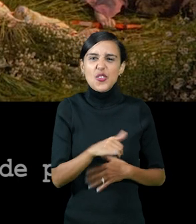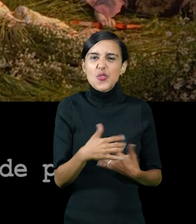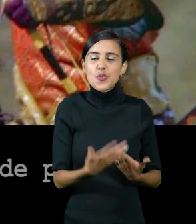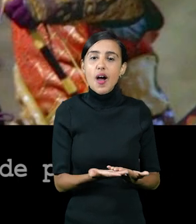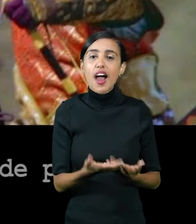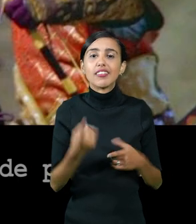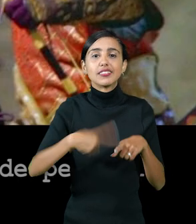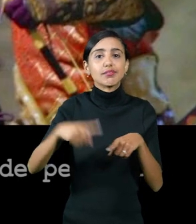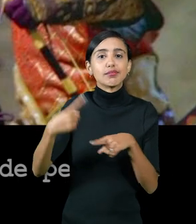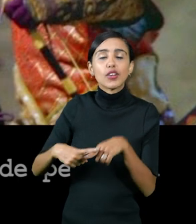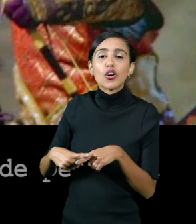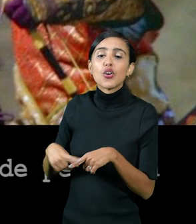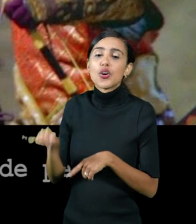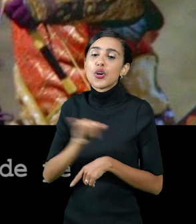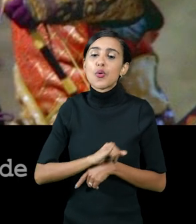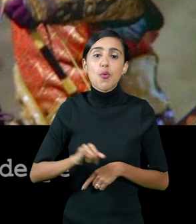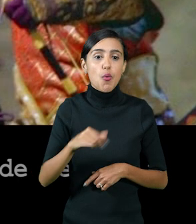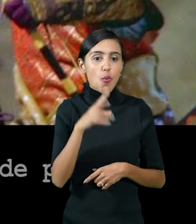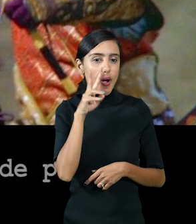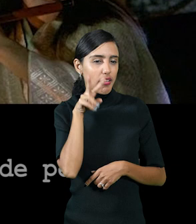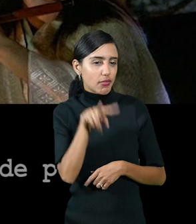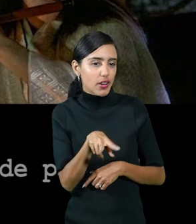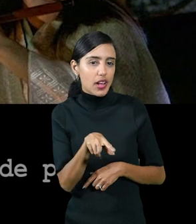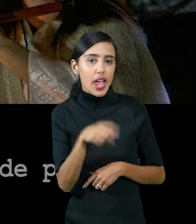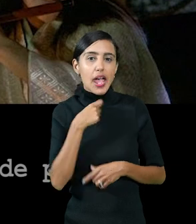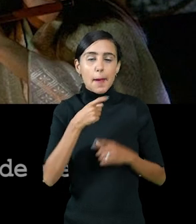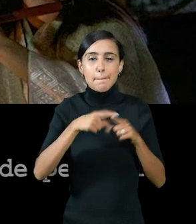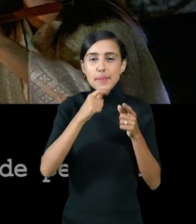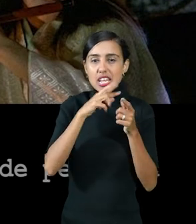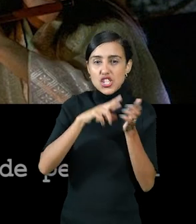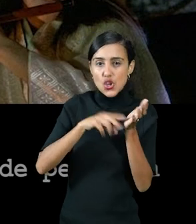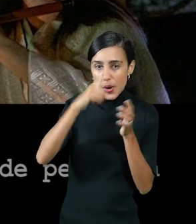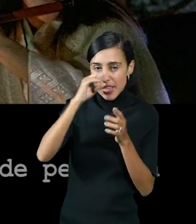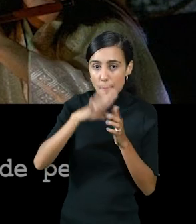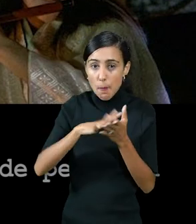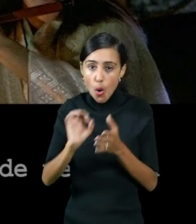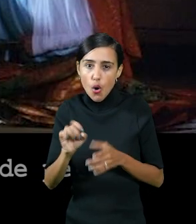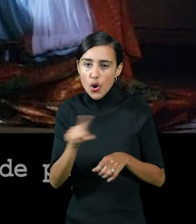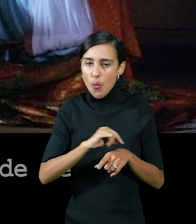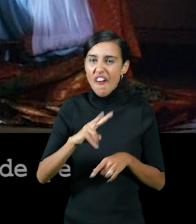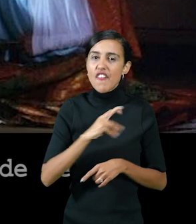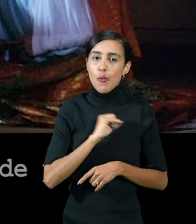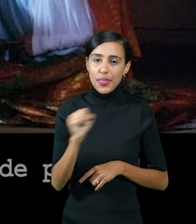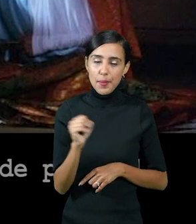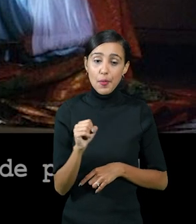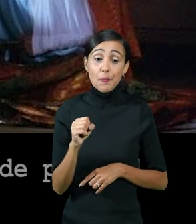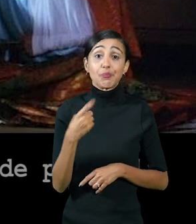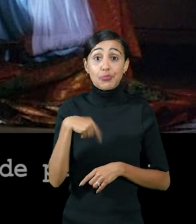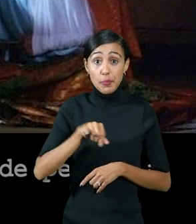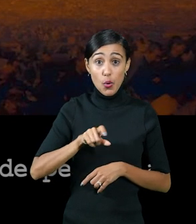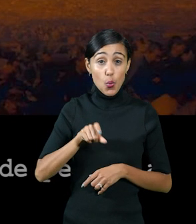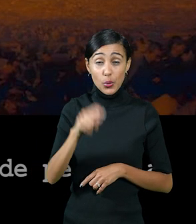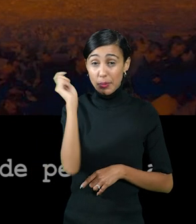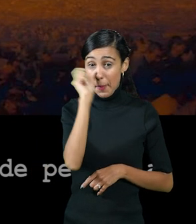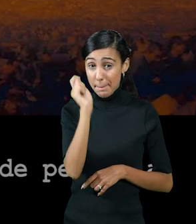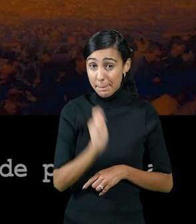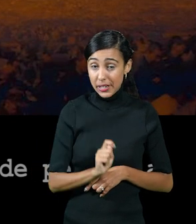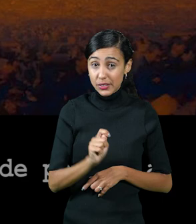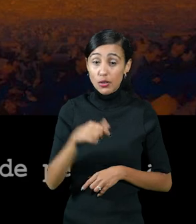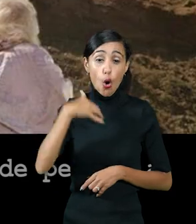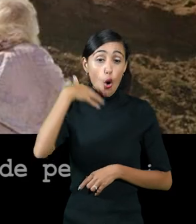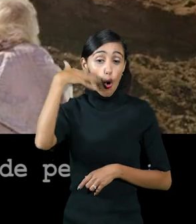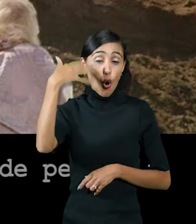de tendencias como el impresionismo, el expresionismo y el vanguardismo. Para sus 6 últimas películas, las de su etapa en